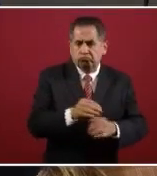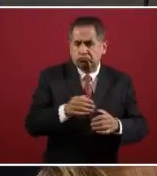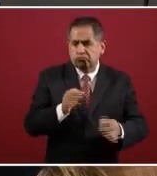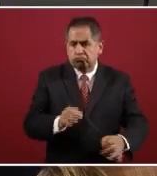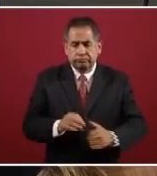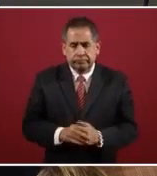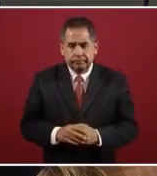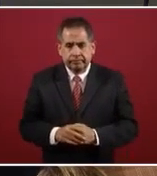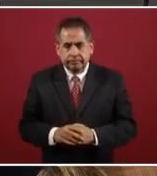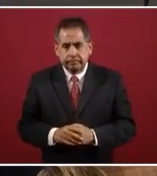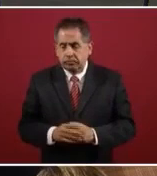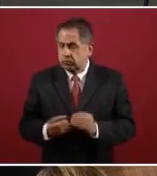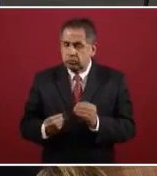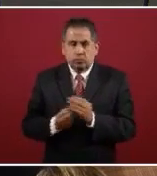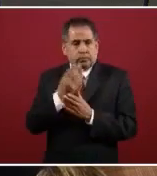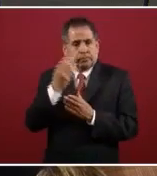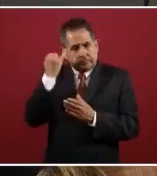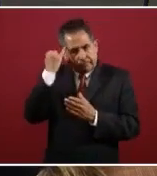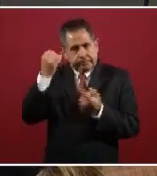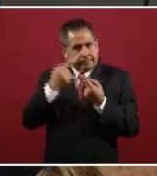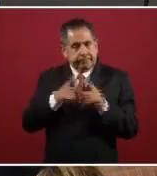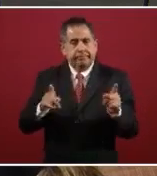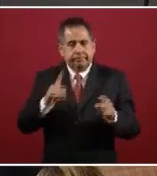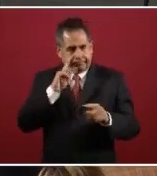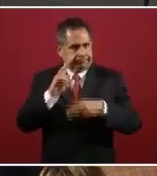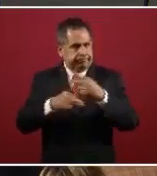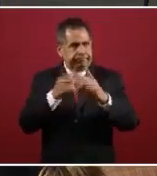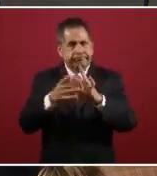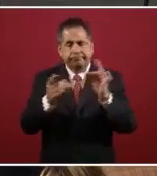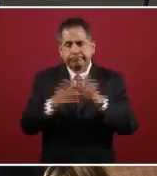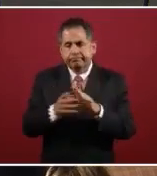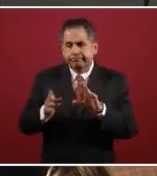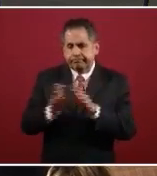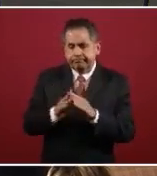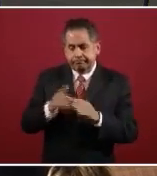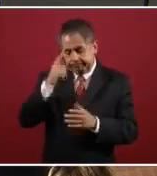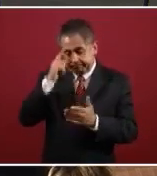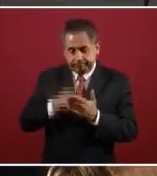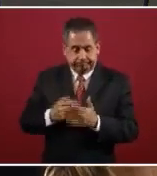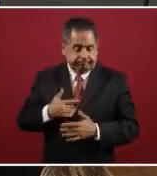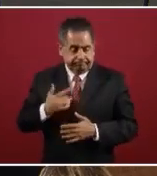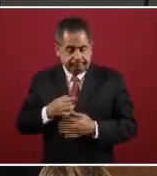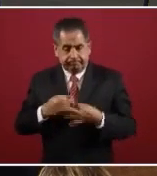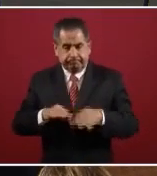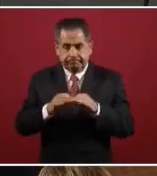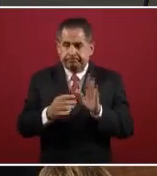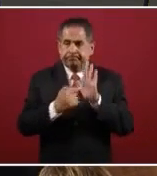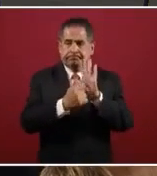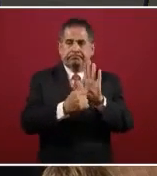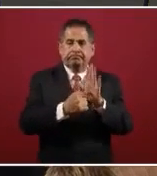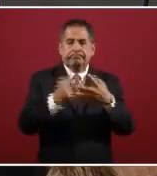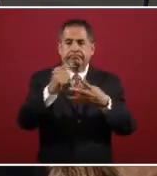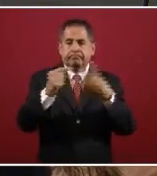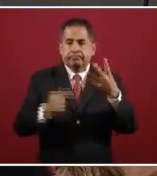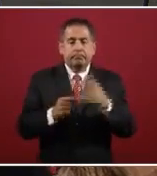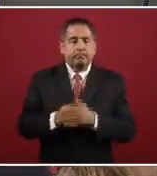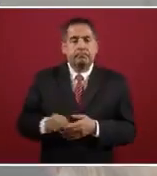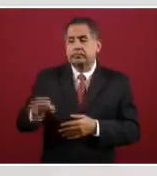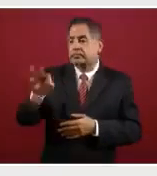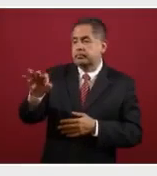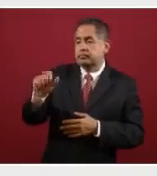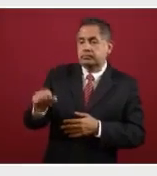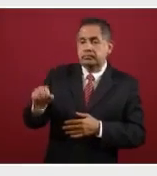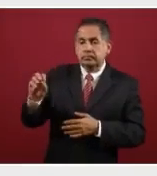Esta es una nueva visión, quisiera compartirles algunos datos que considero importantes. Estos son datos que presenta la FAO